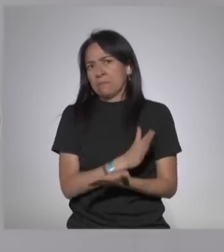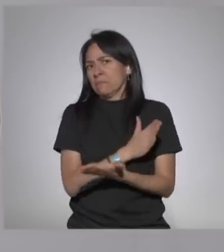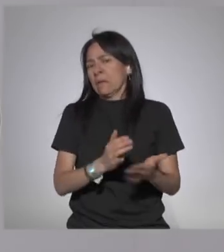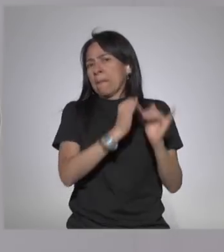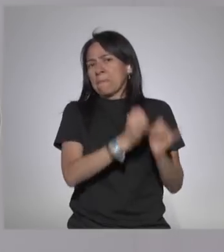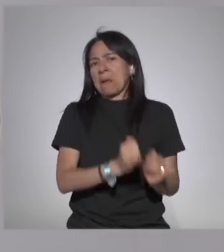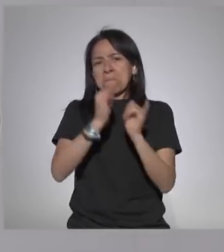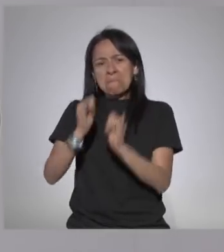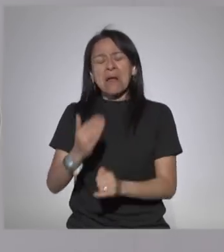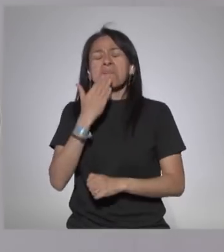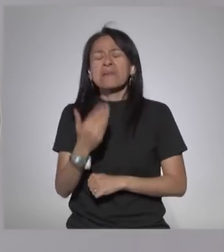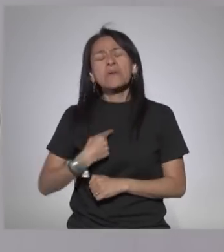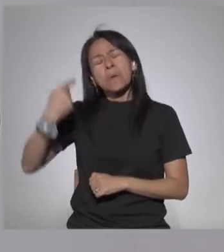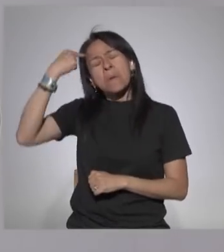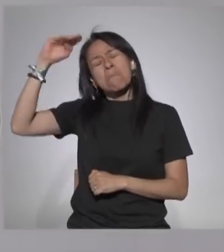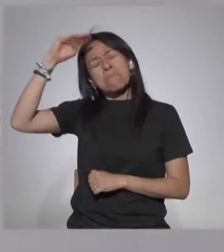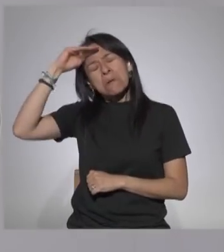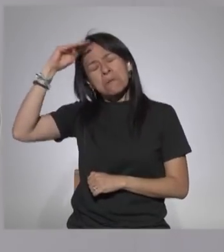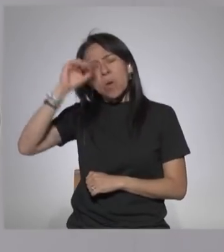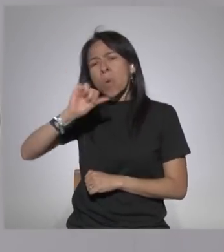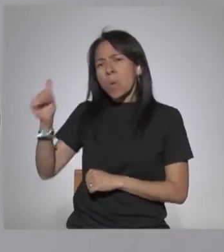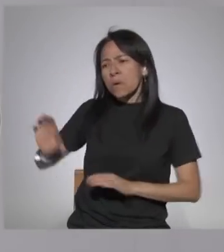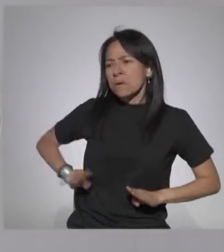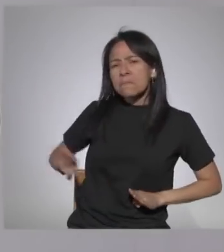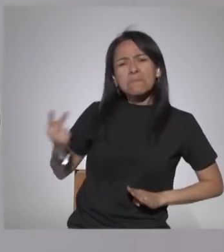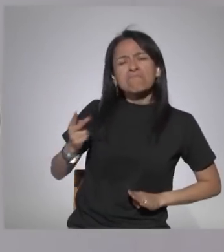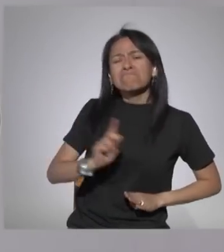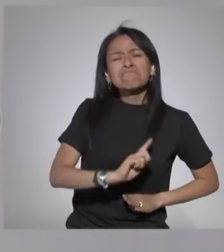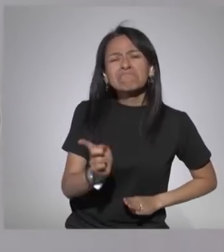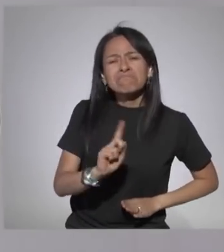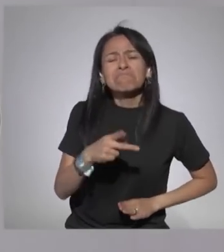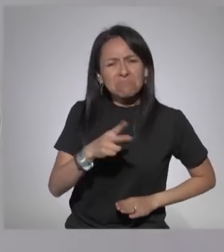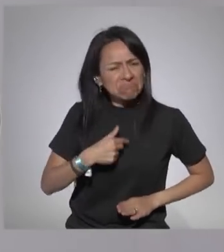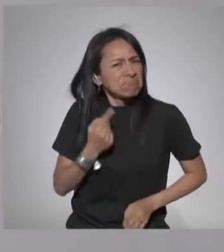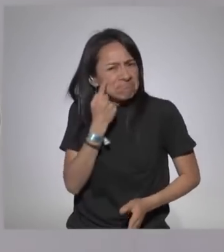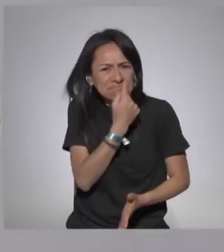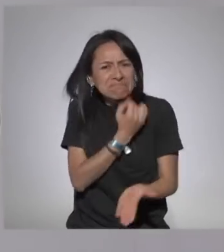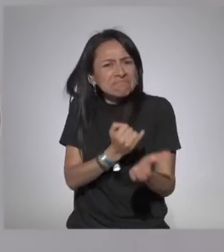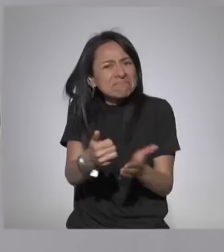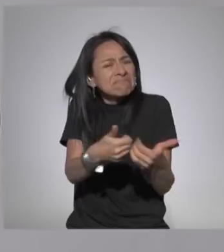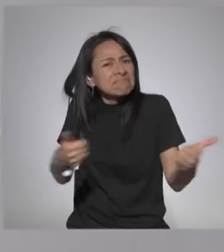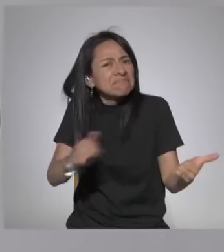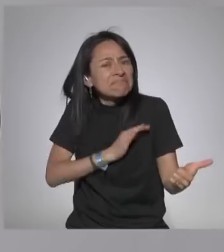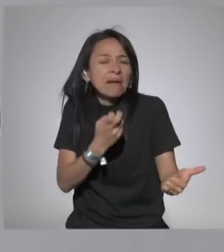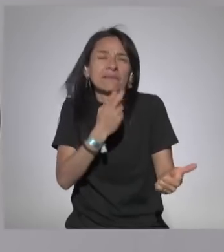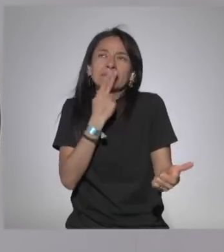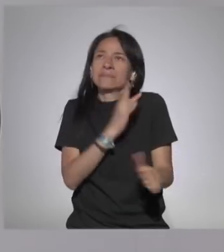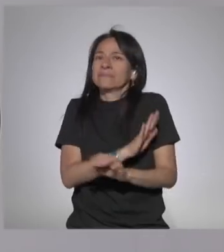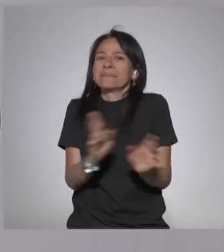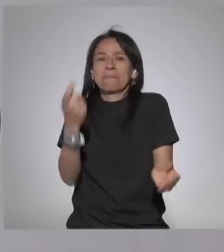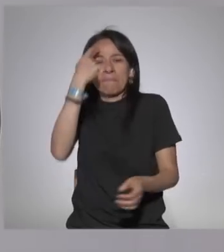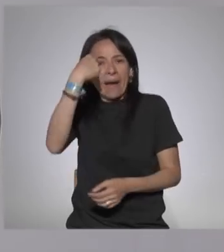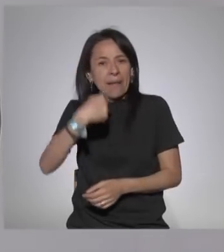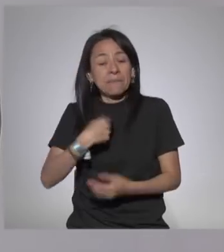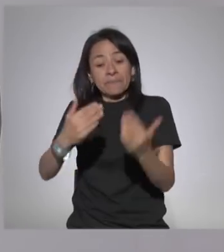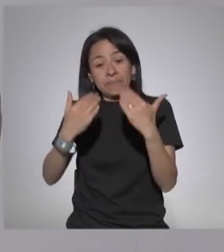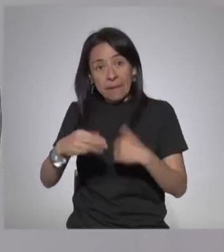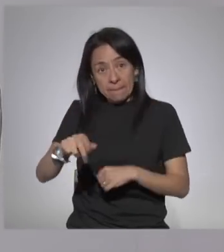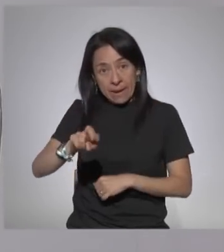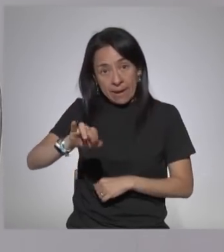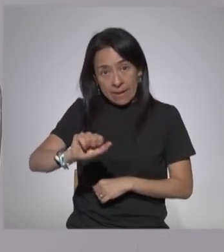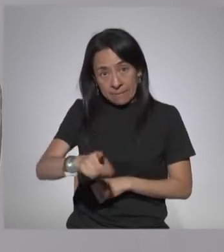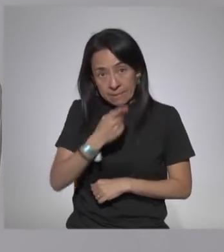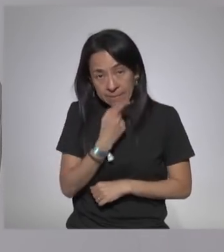No pienso en otra pareja, pero sí en que pude separarme y eso es valioso para mí. María Luisa nos dice, la vida en la vejez con pareja